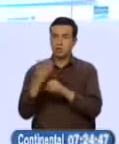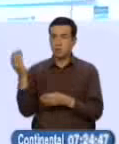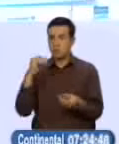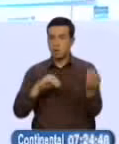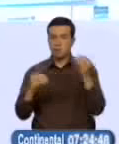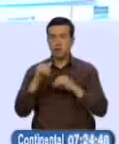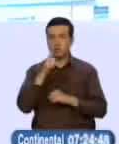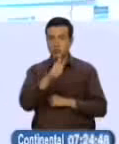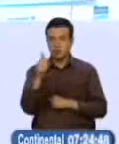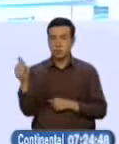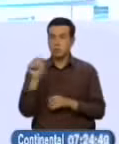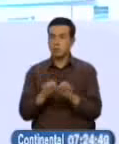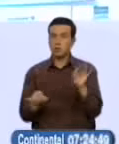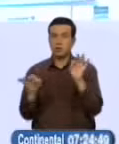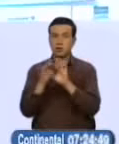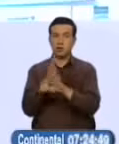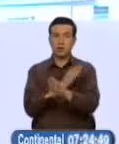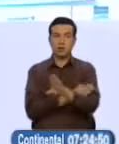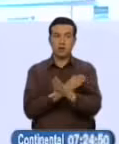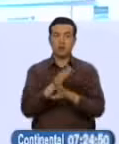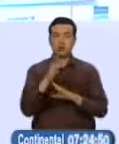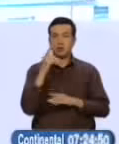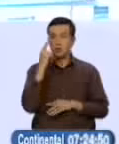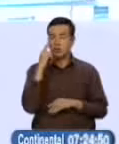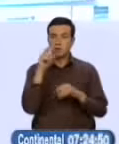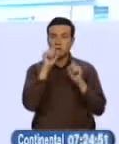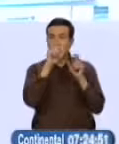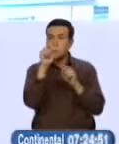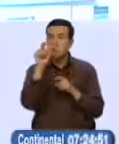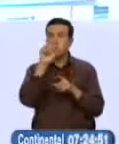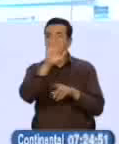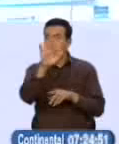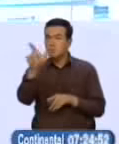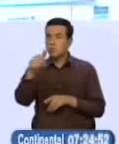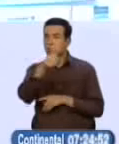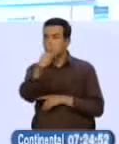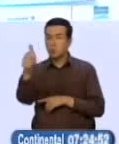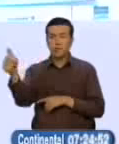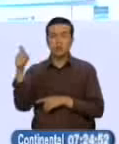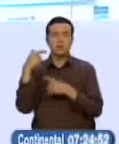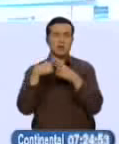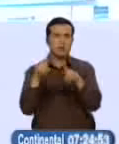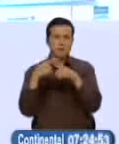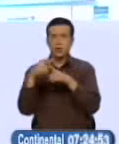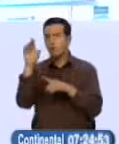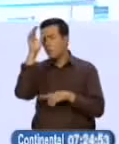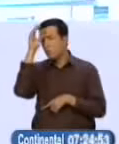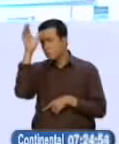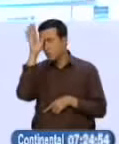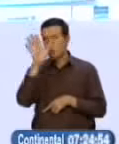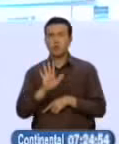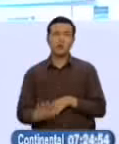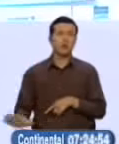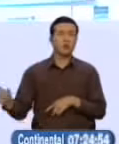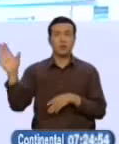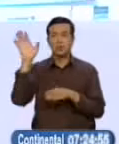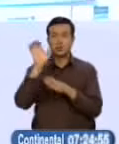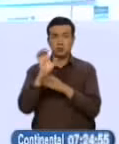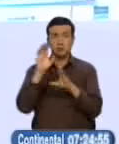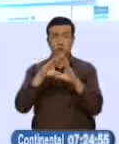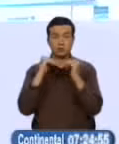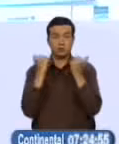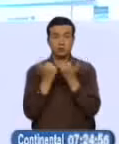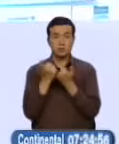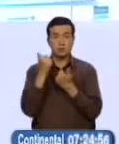recogiendo todo lo sustancial de la consulta prelegislativa, recogiendo los aportes de los diferentes sectores culturales a nivel país, y para esto la